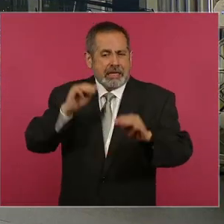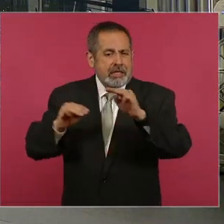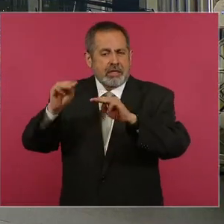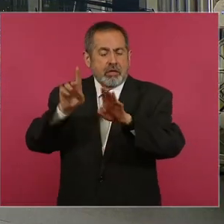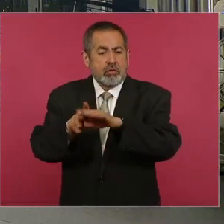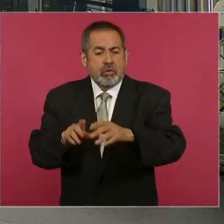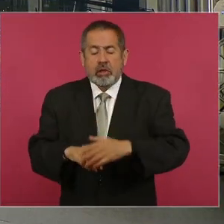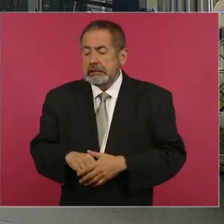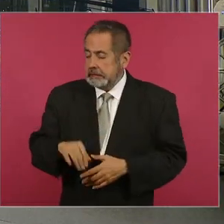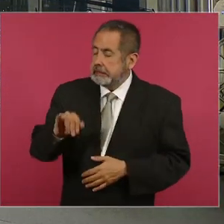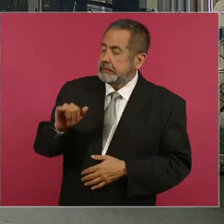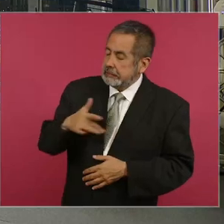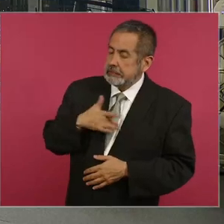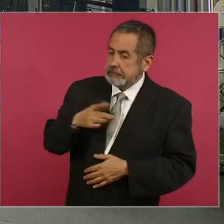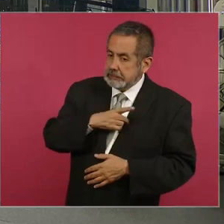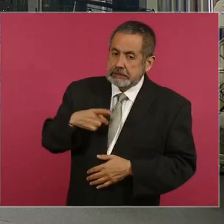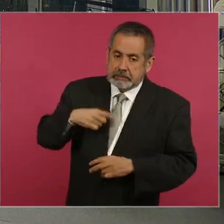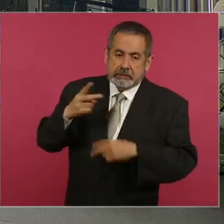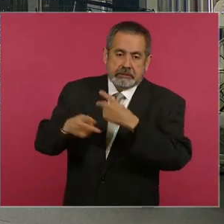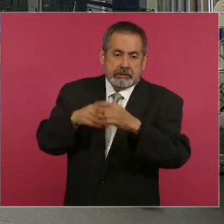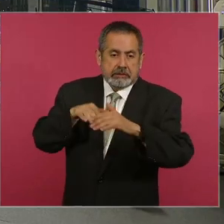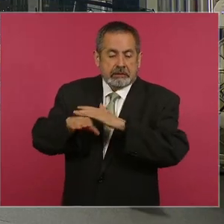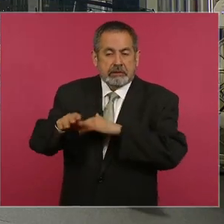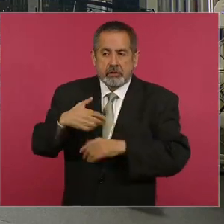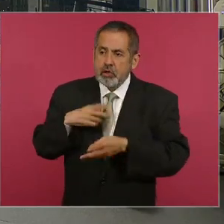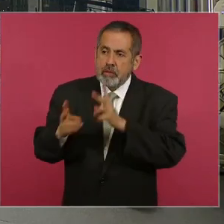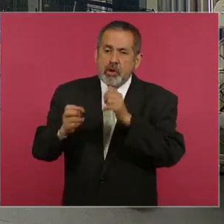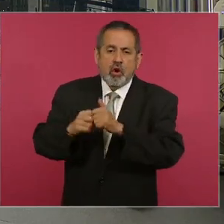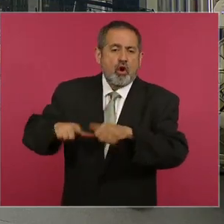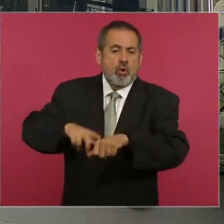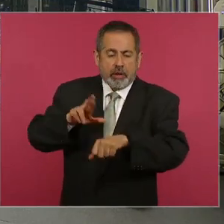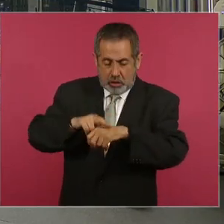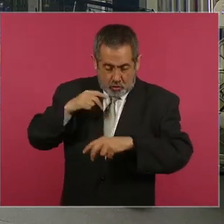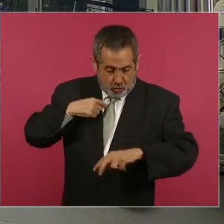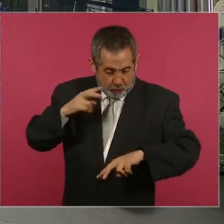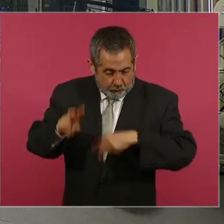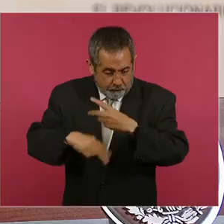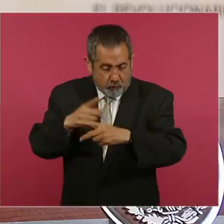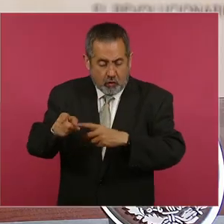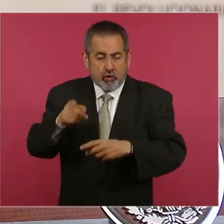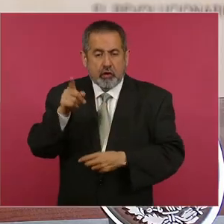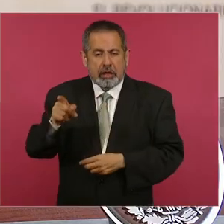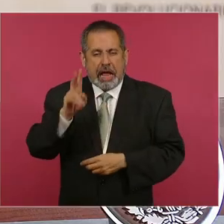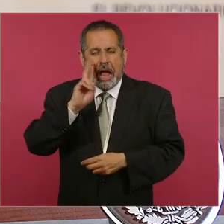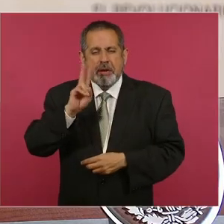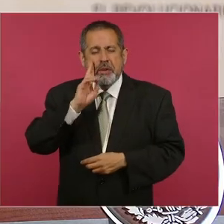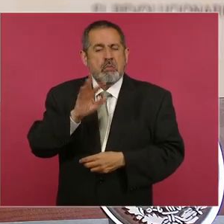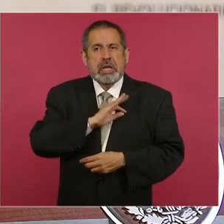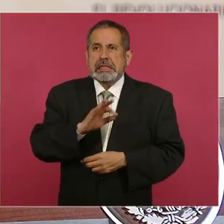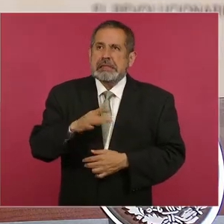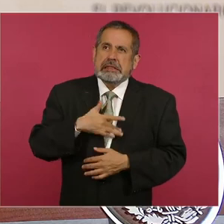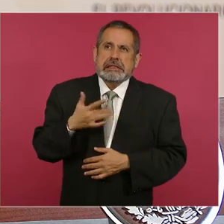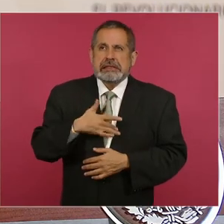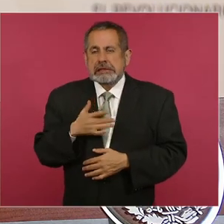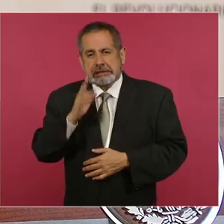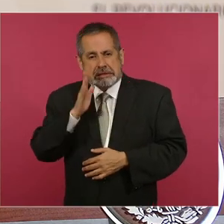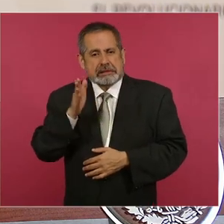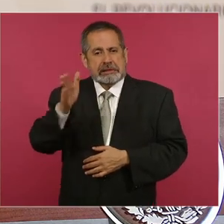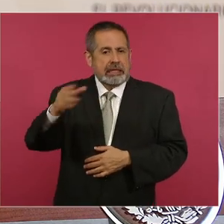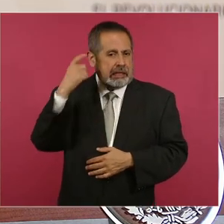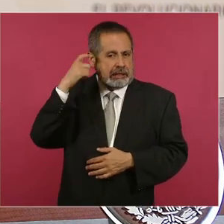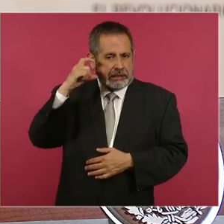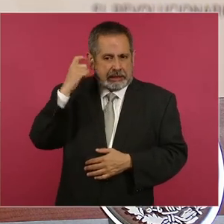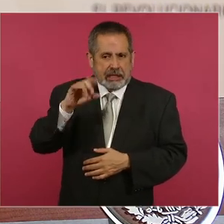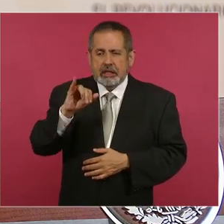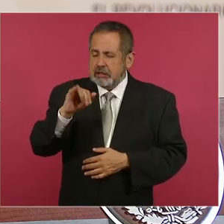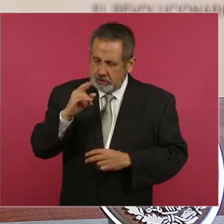Jalpan. Tengo pendiente eso, hablé con el gobernador, voy a procurar ir a